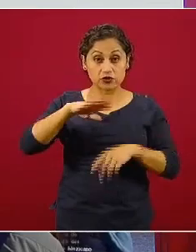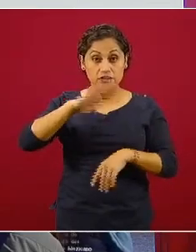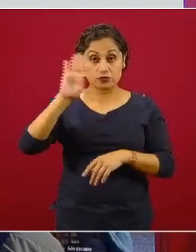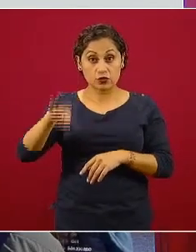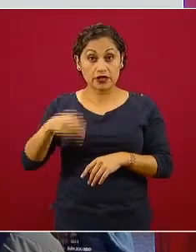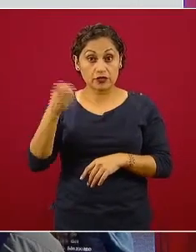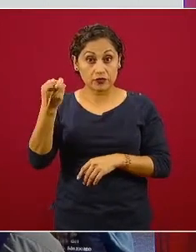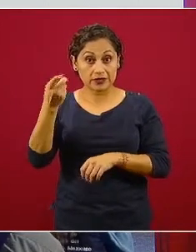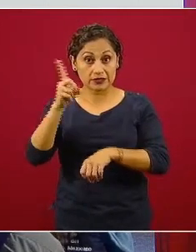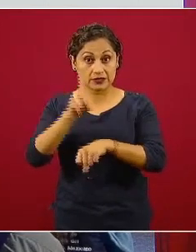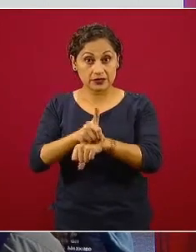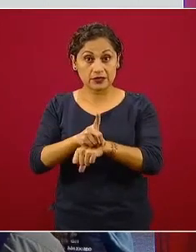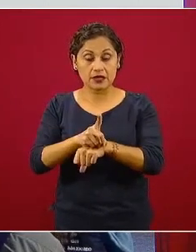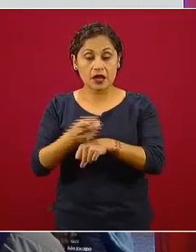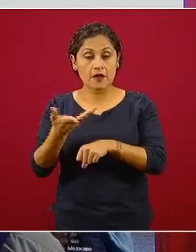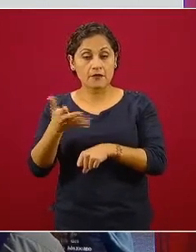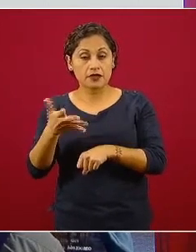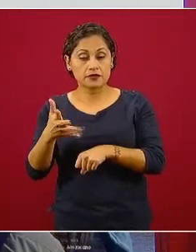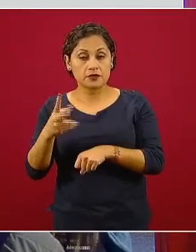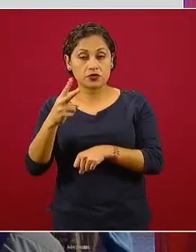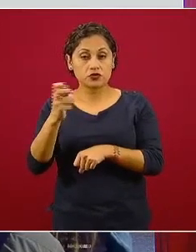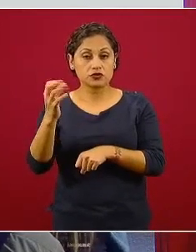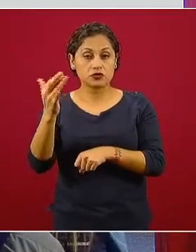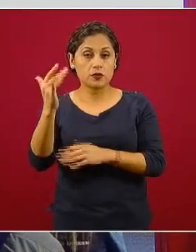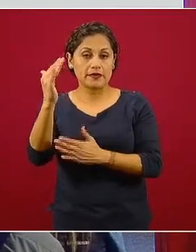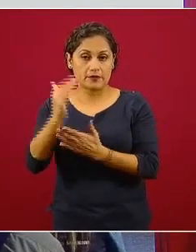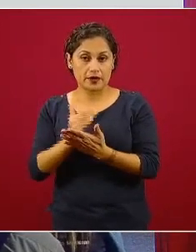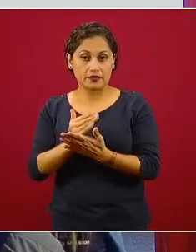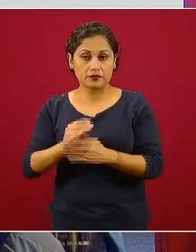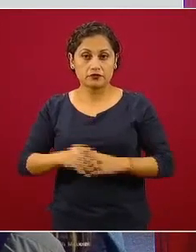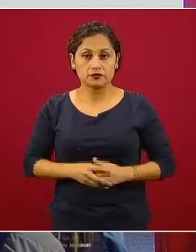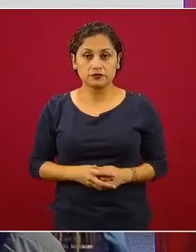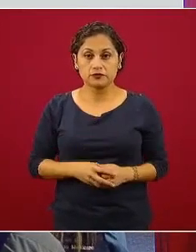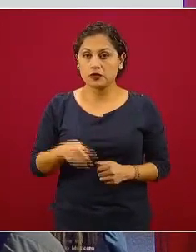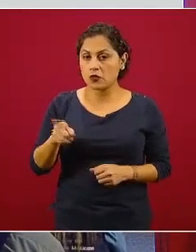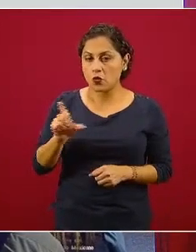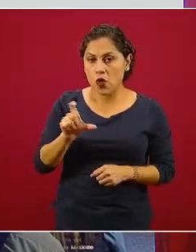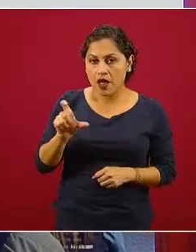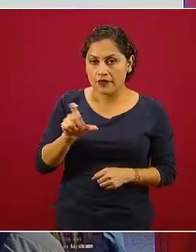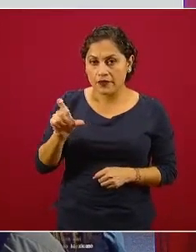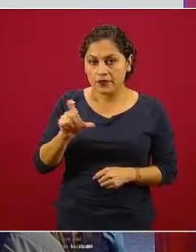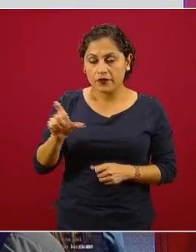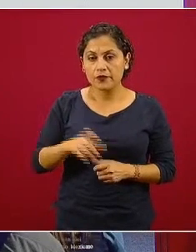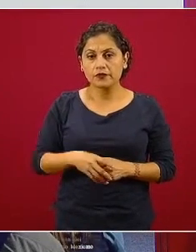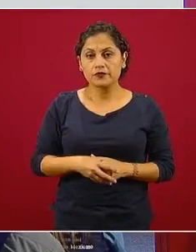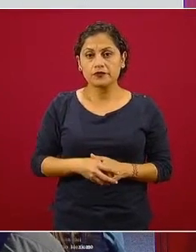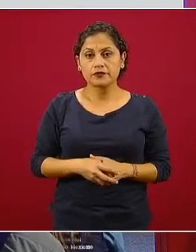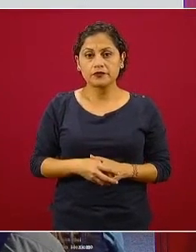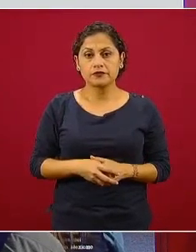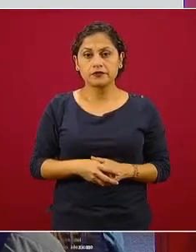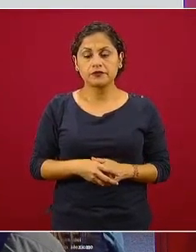a un poco menos de 250. ¿Qué día fue este?